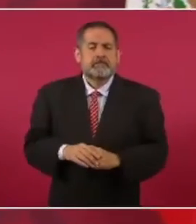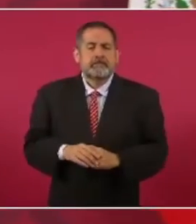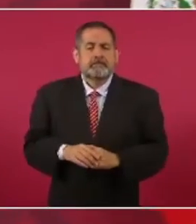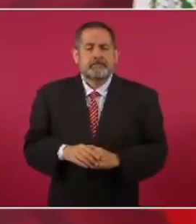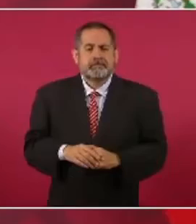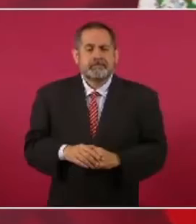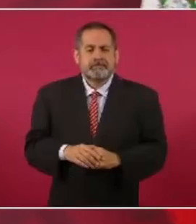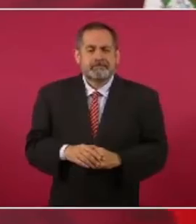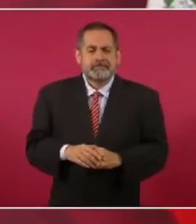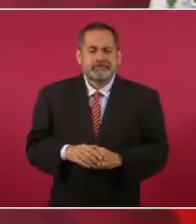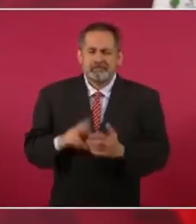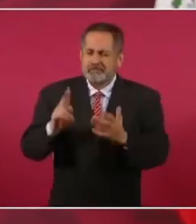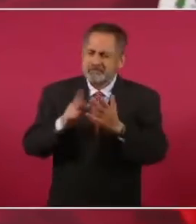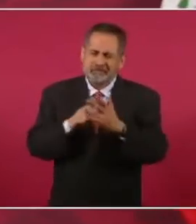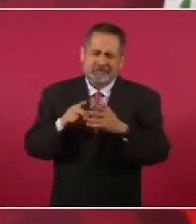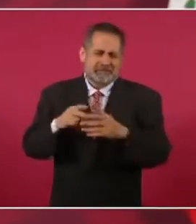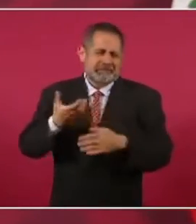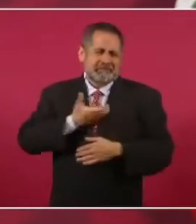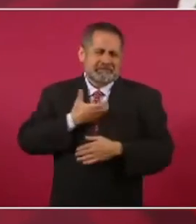y se volvió a llenar el Zócalo.